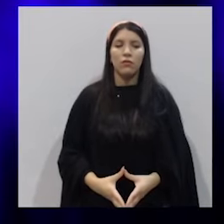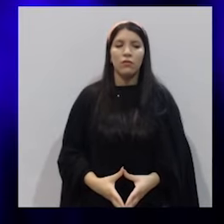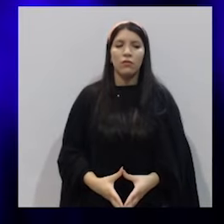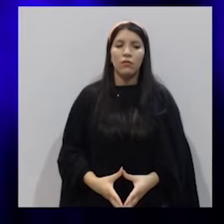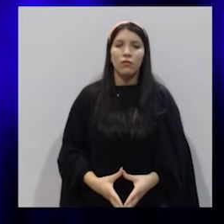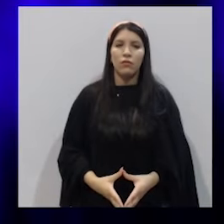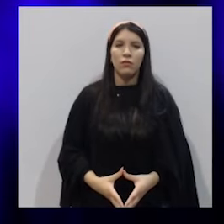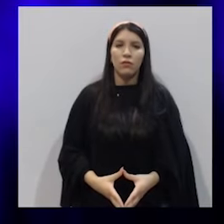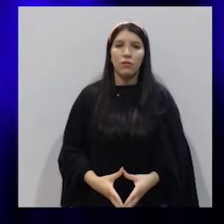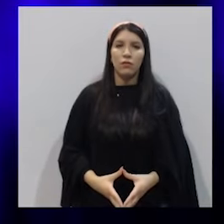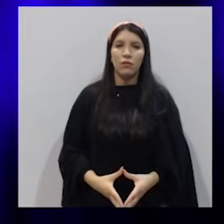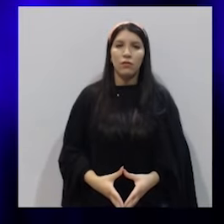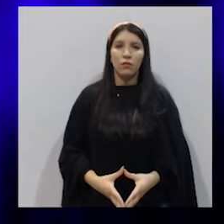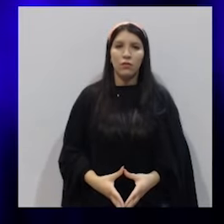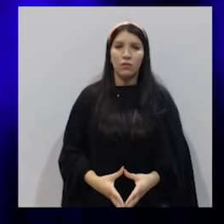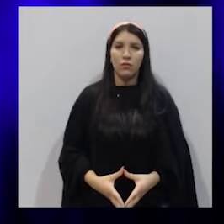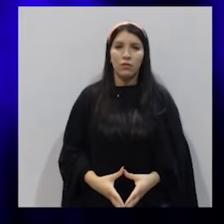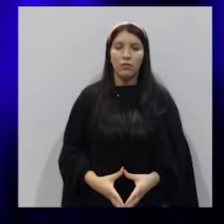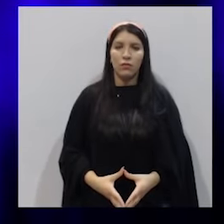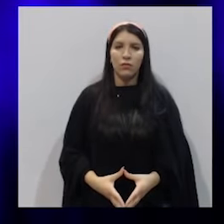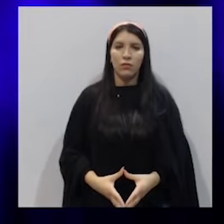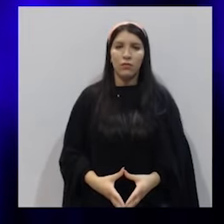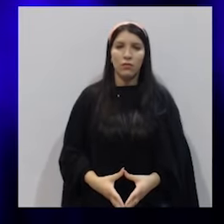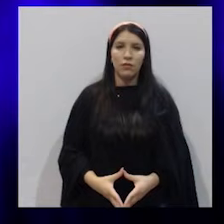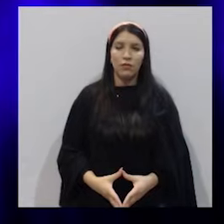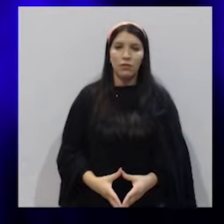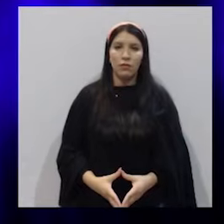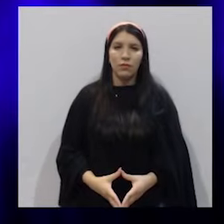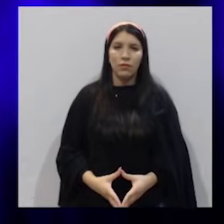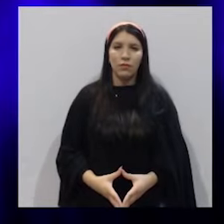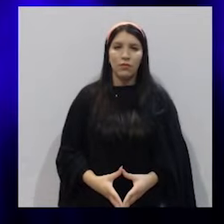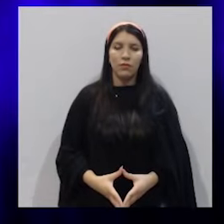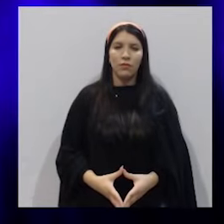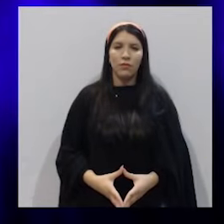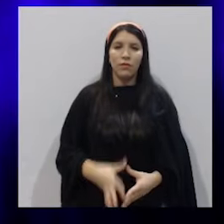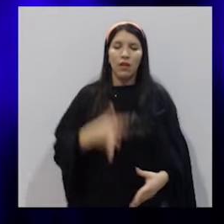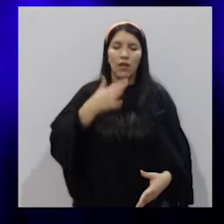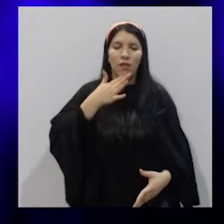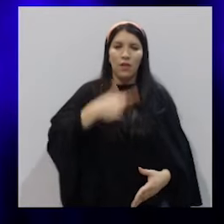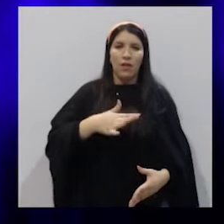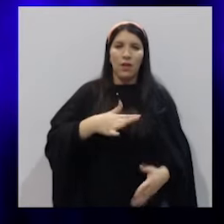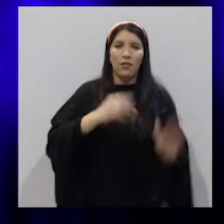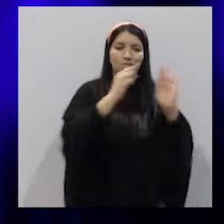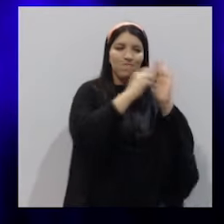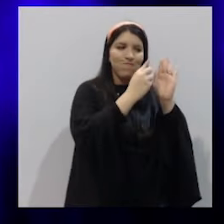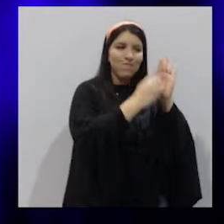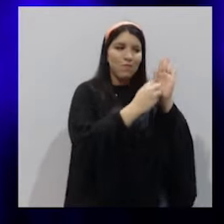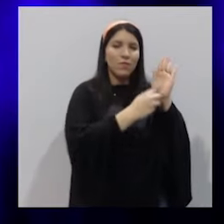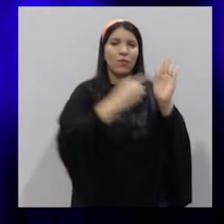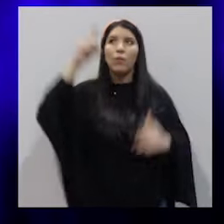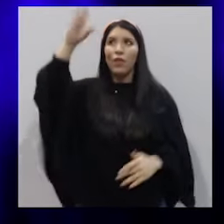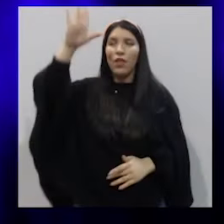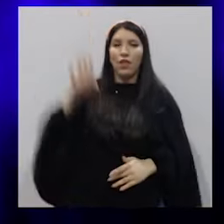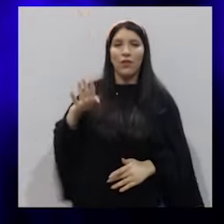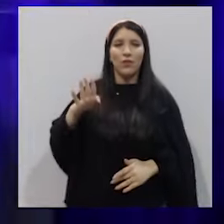de dios o de la palabra de dios nos va a ayudar a poder vivir una vida equilibrada dice primera de pedro